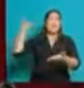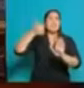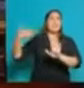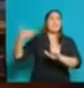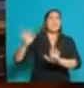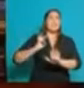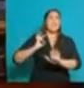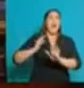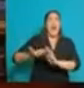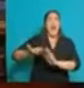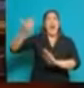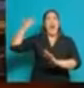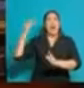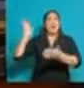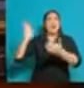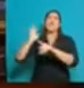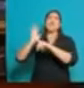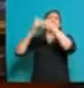anteriores.